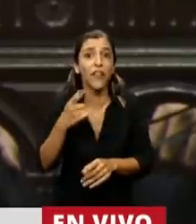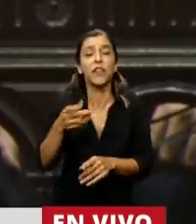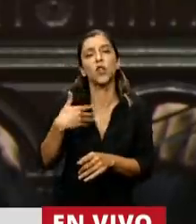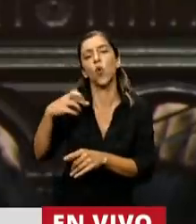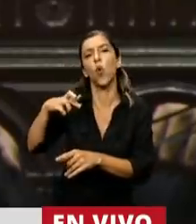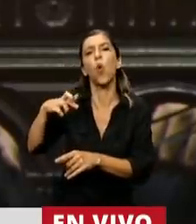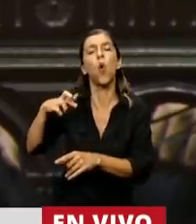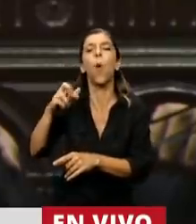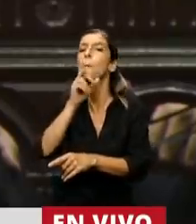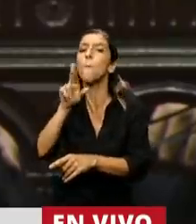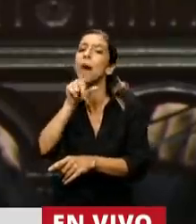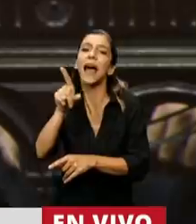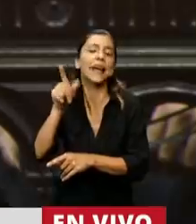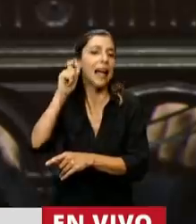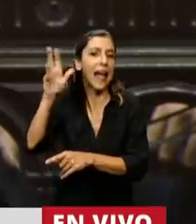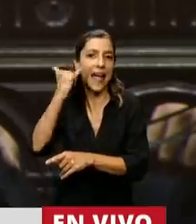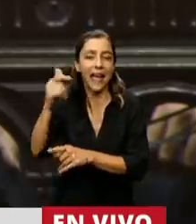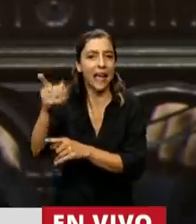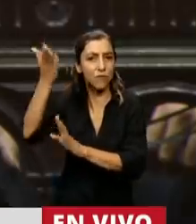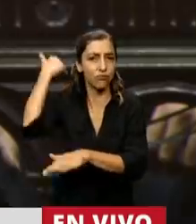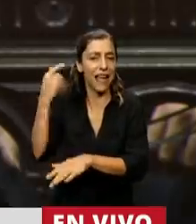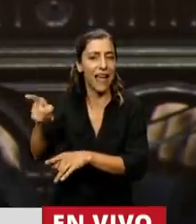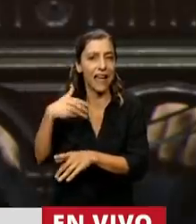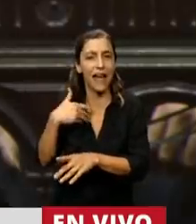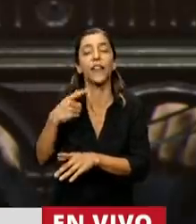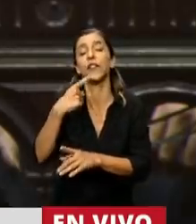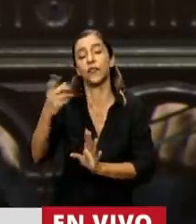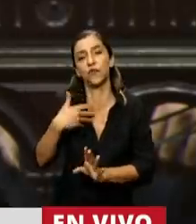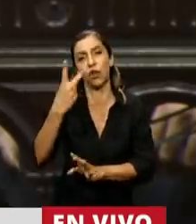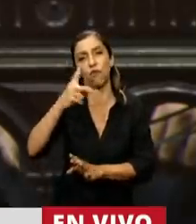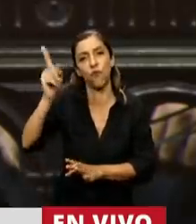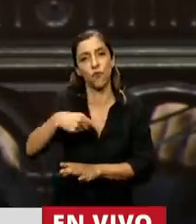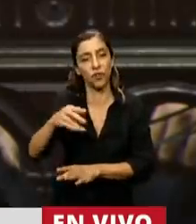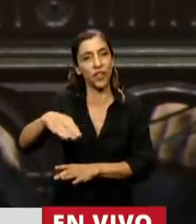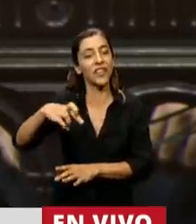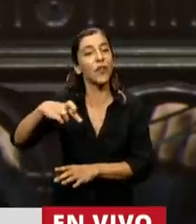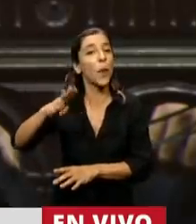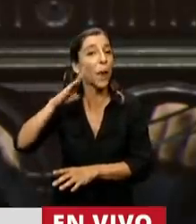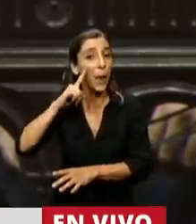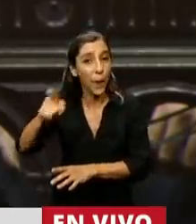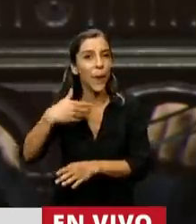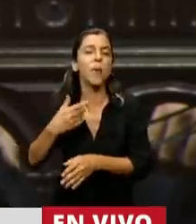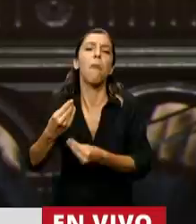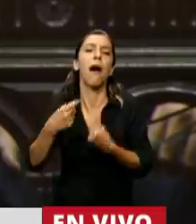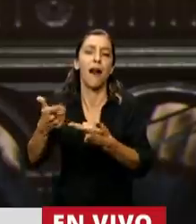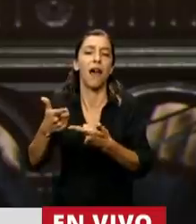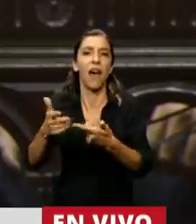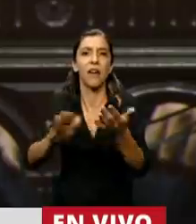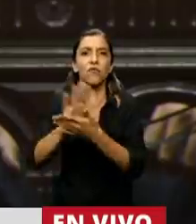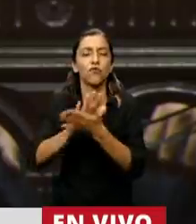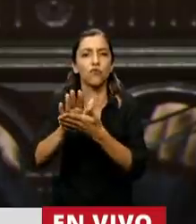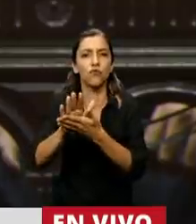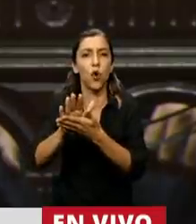entregaba por los diarios que el 2% del pp y 2% del pib se iba a ir en una reparación histórica que nadie supo muy bien que